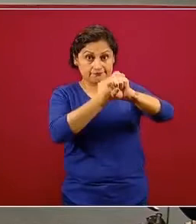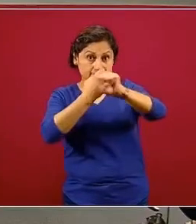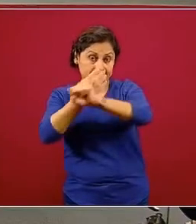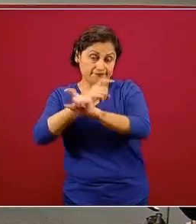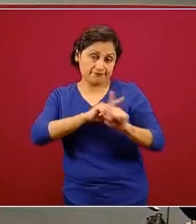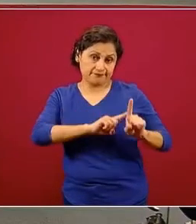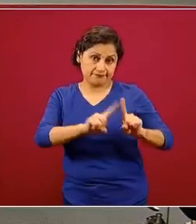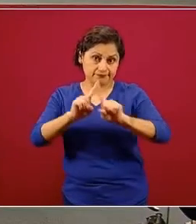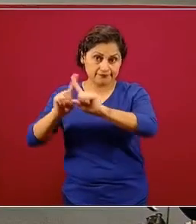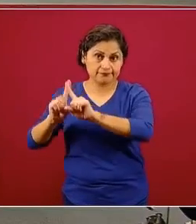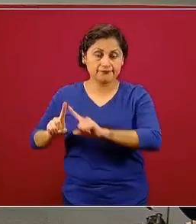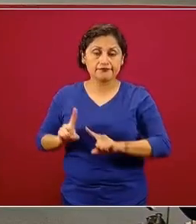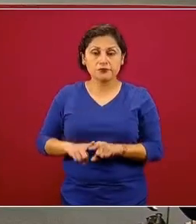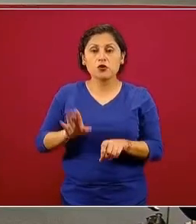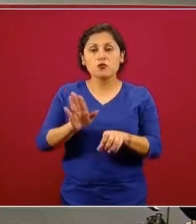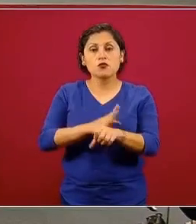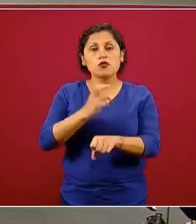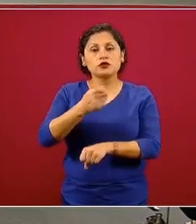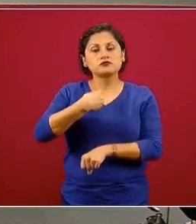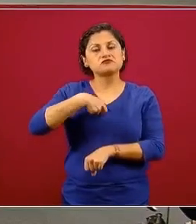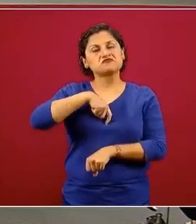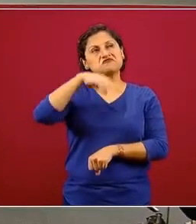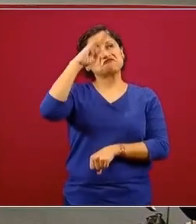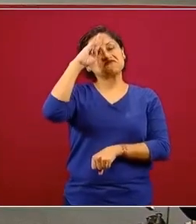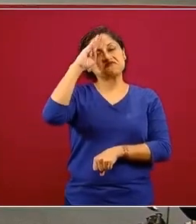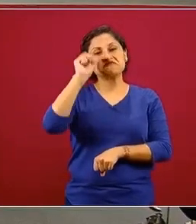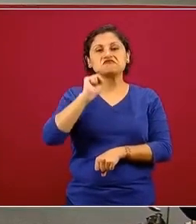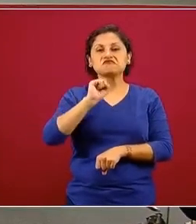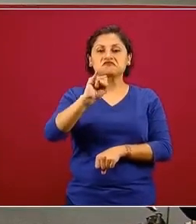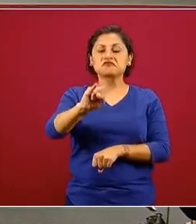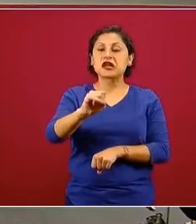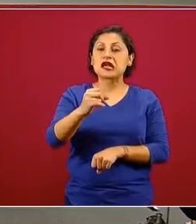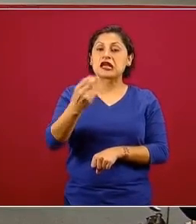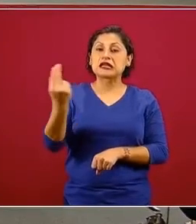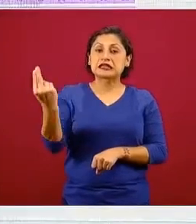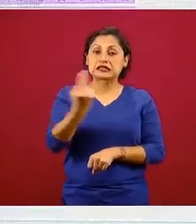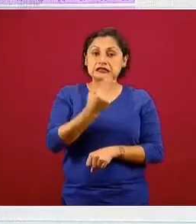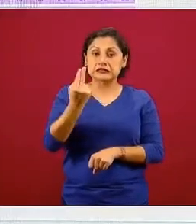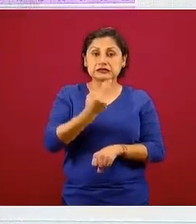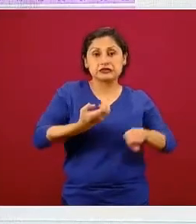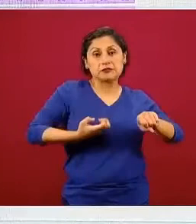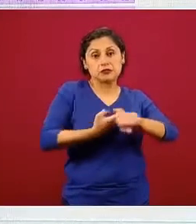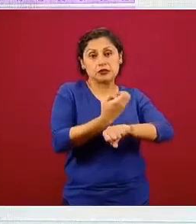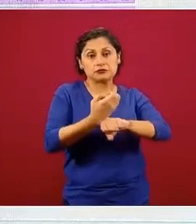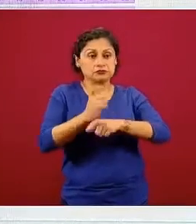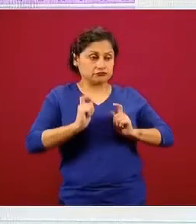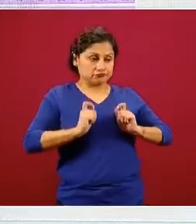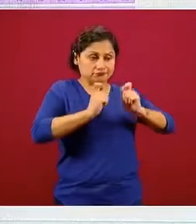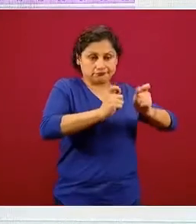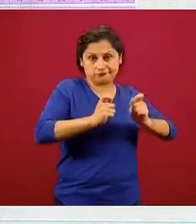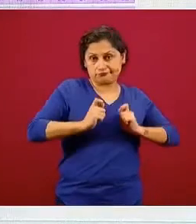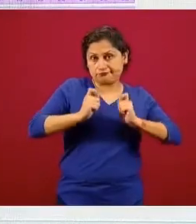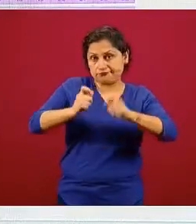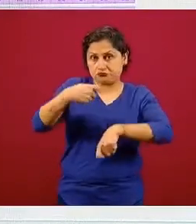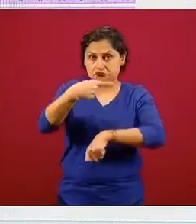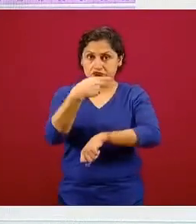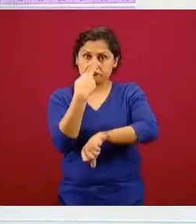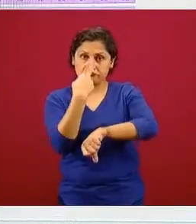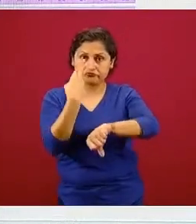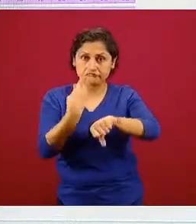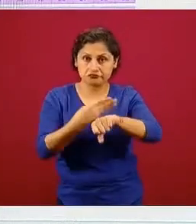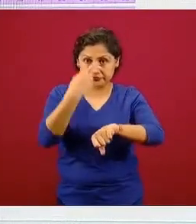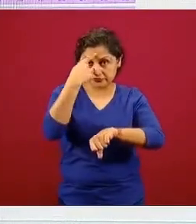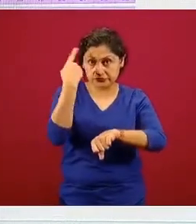resultó mucho más adecuado que cada estado tuviera el control directo de las actividades